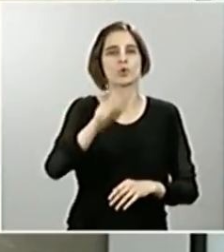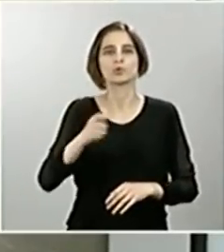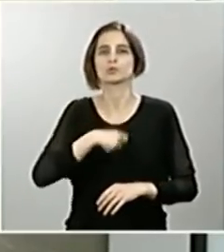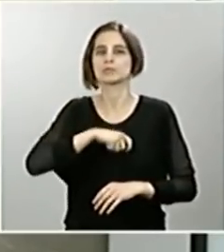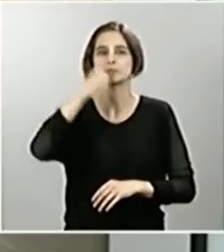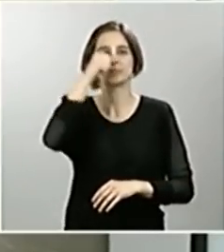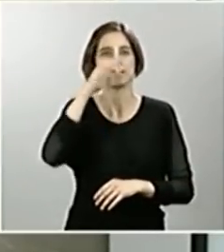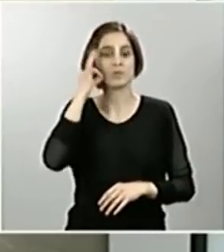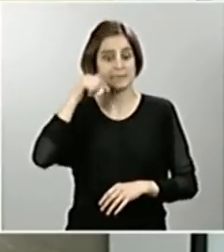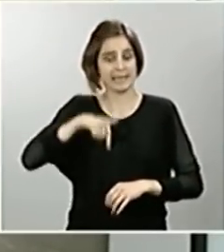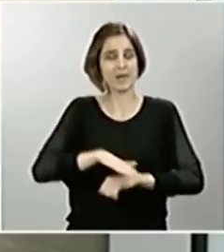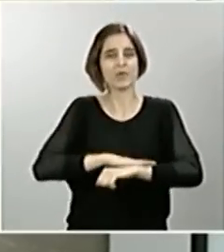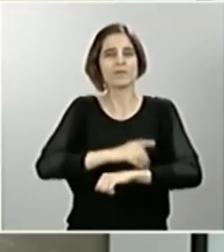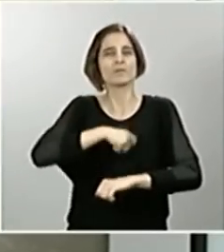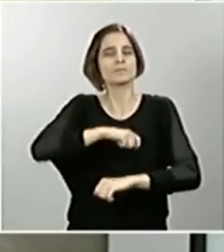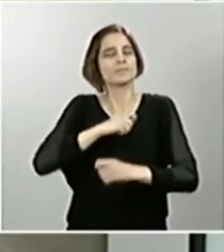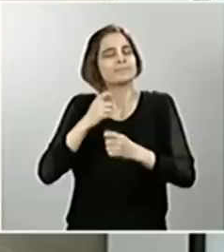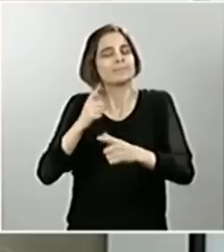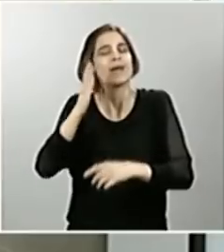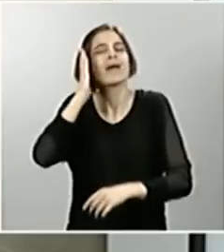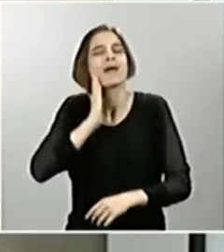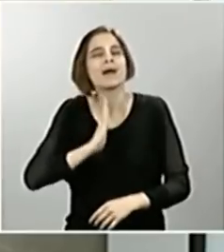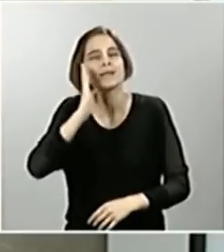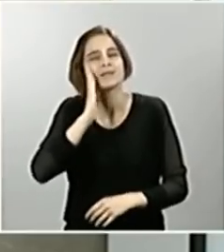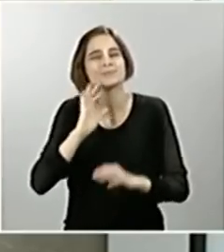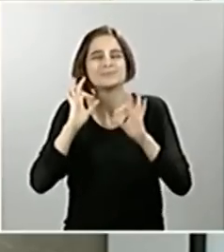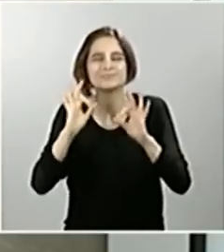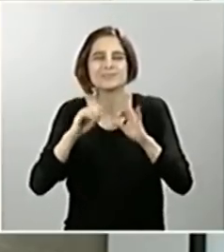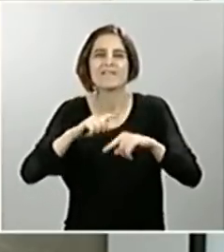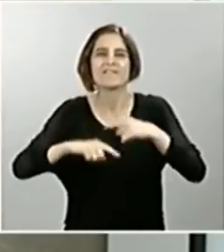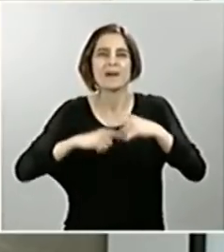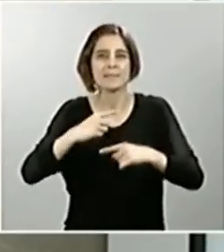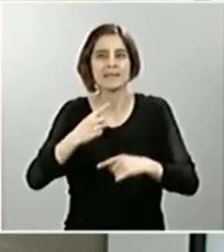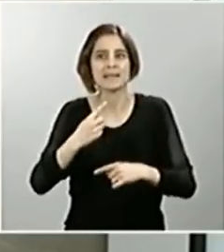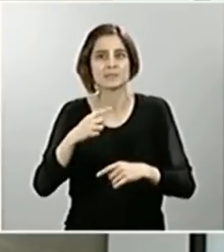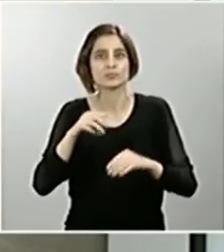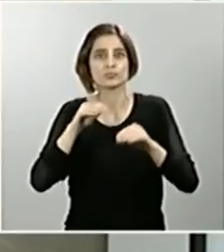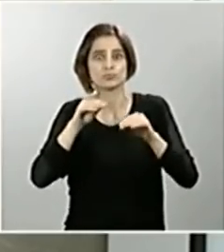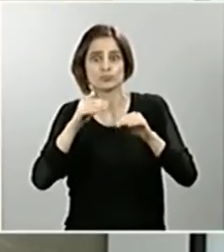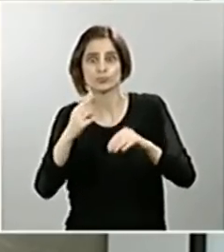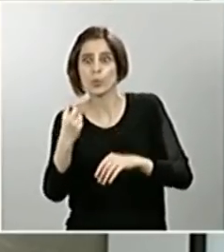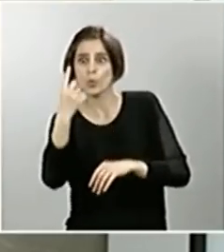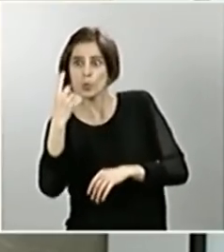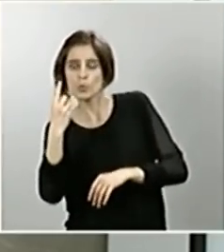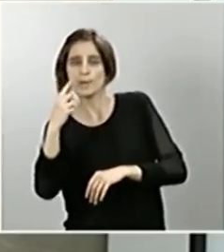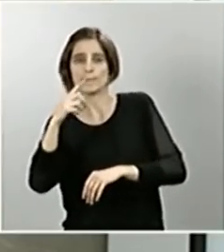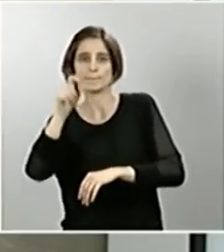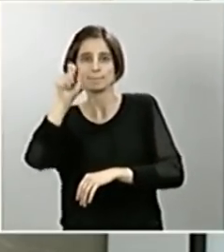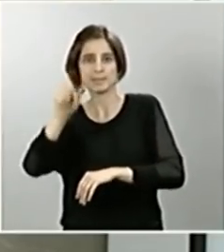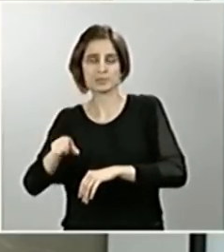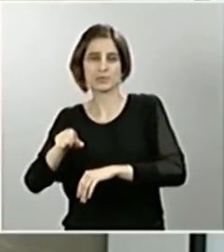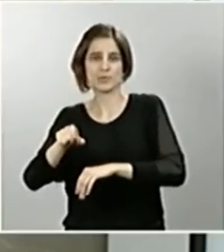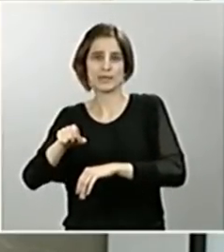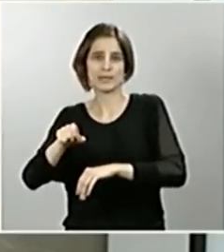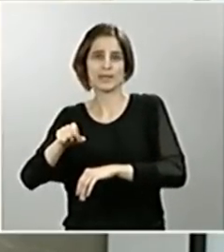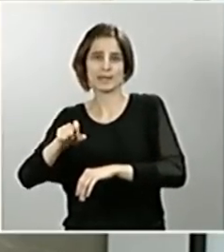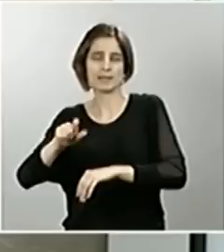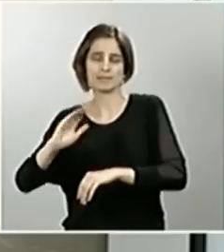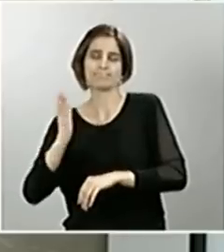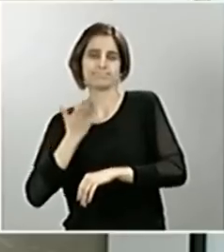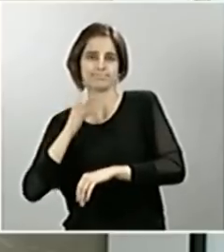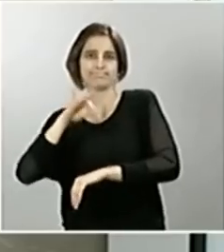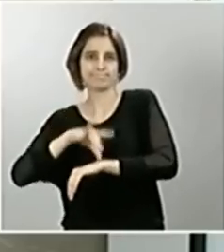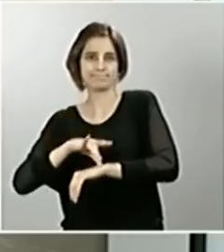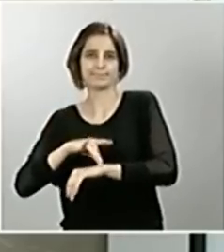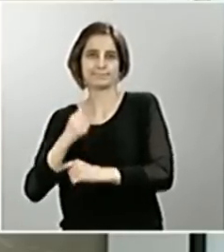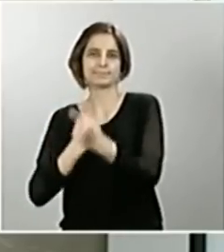noso cariño, sobre todo as familias que ten algunha persoa que está afectada por o virus, por o coronavirus. O